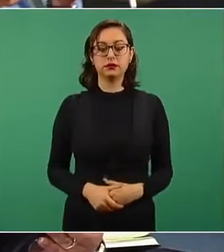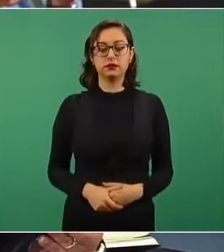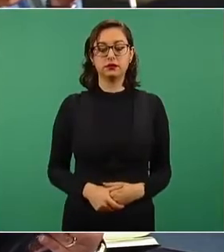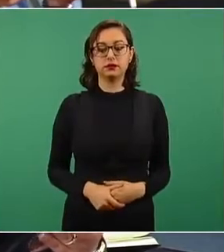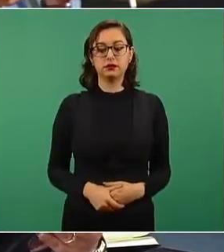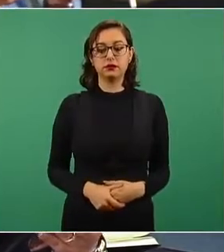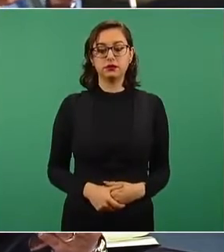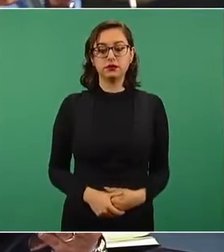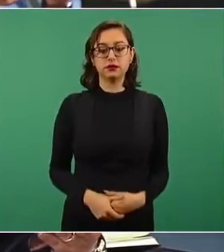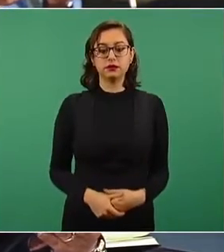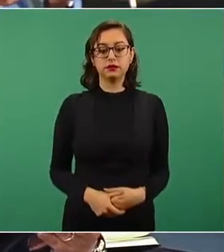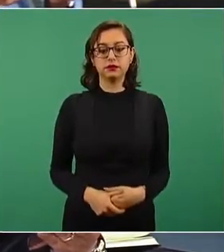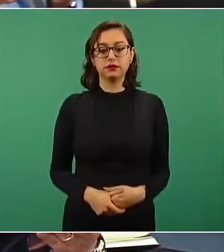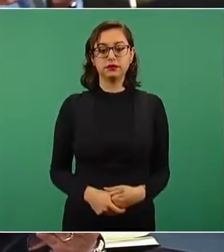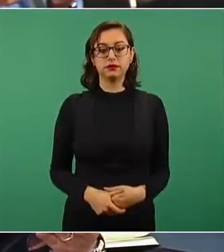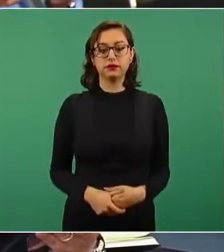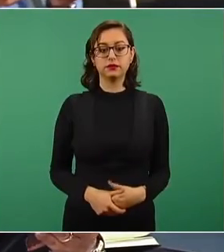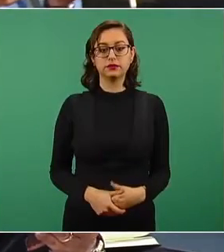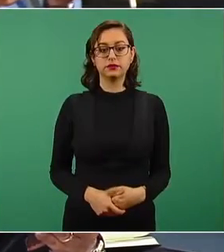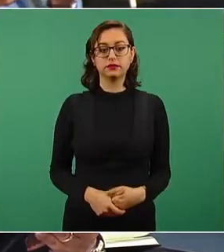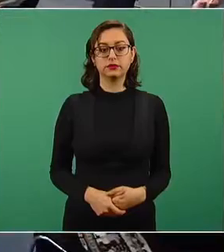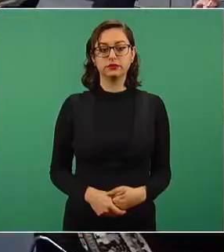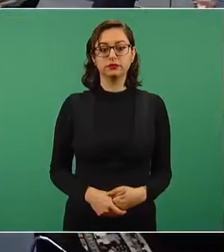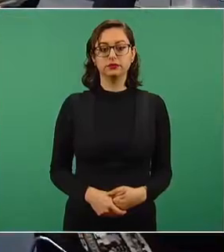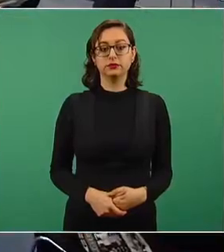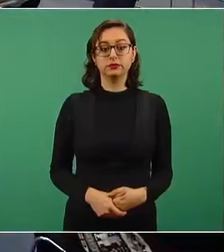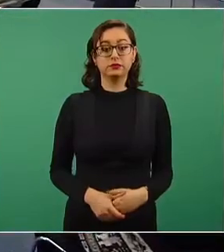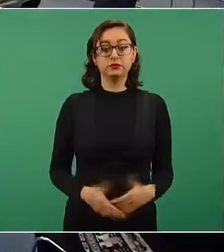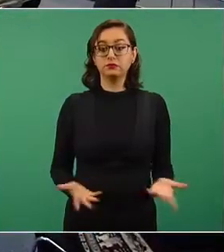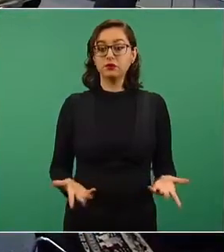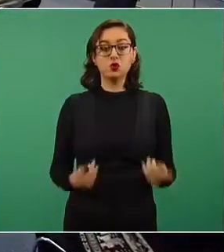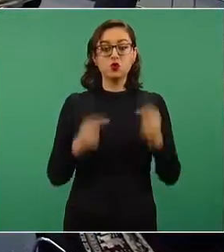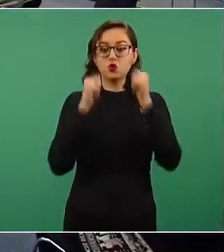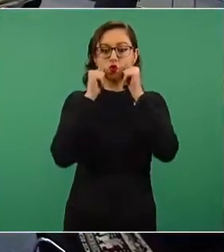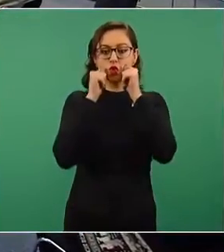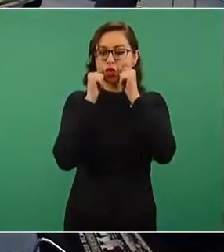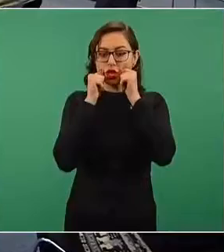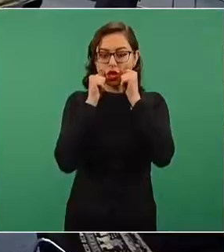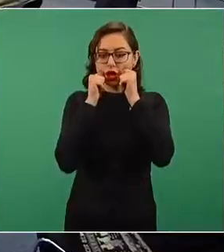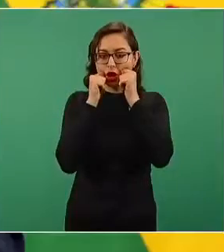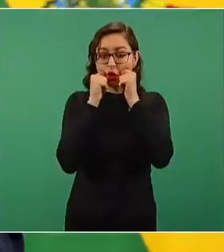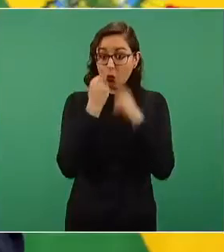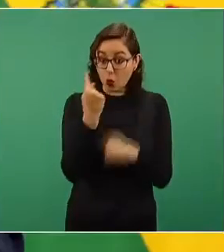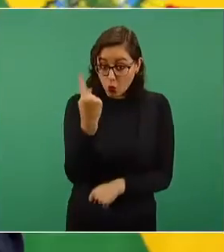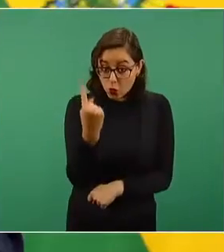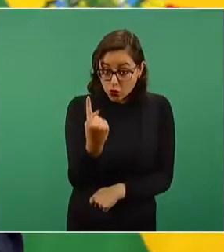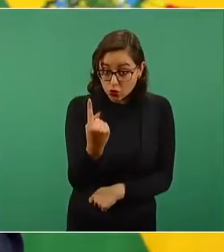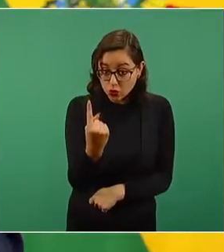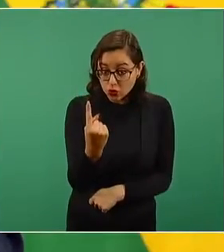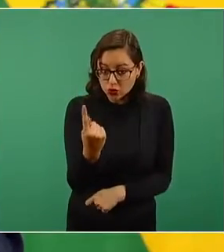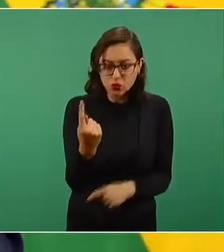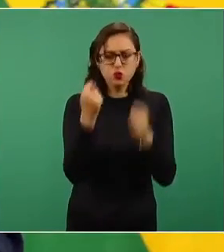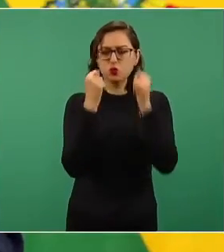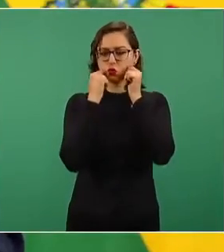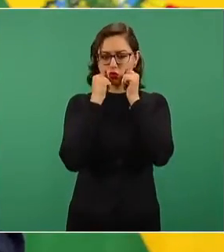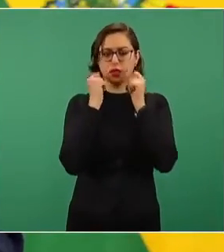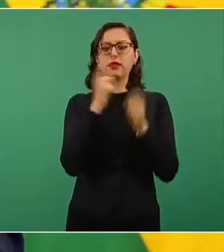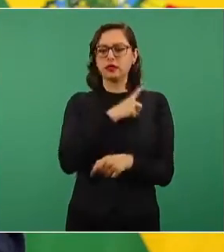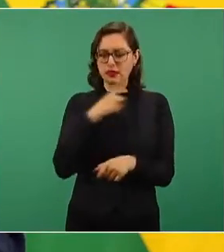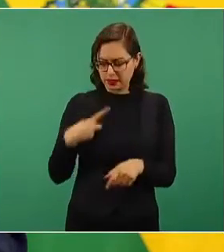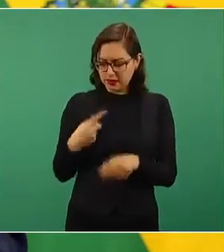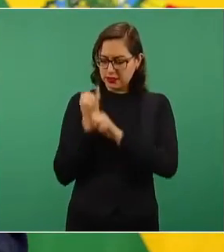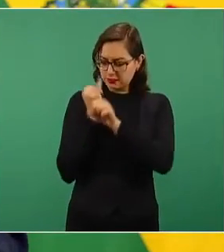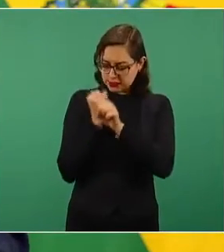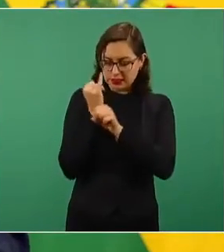antes. Es nada más, este es el único caso. Pero aunque sea un solo caso, sí. O sea, tenemos que esclarecerlo,